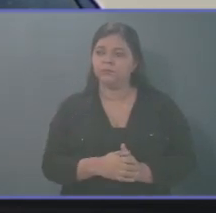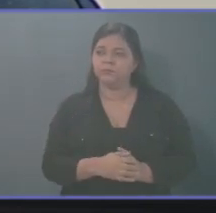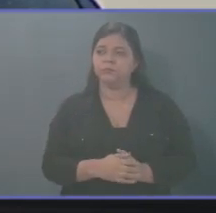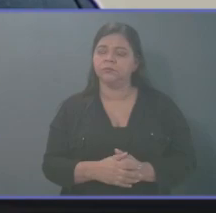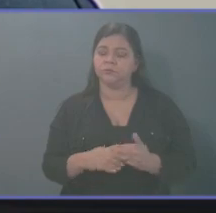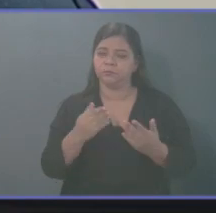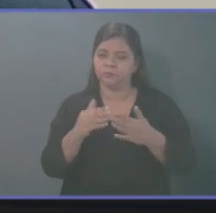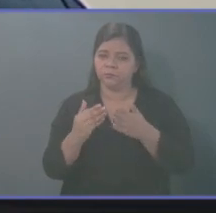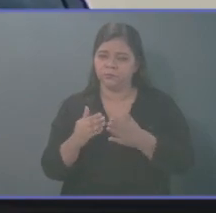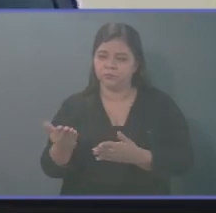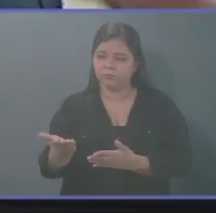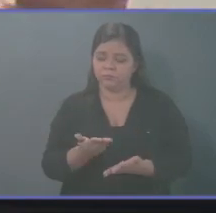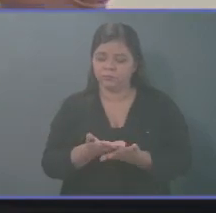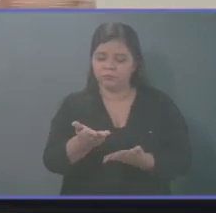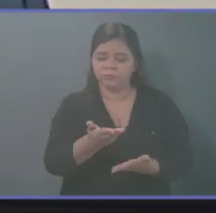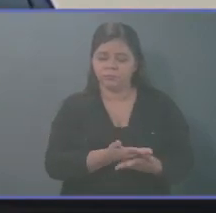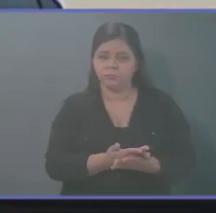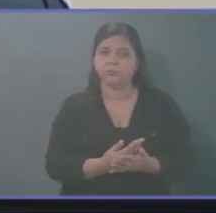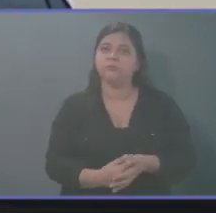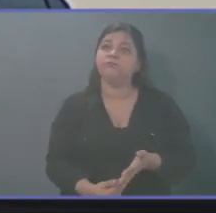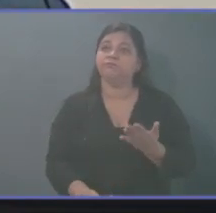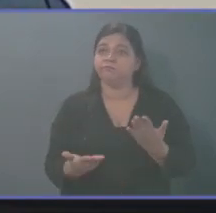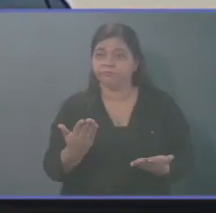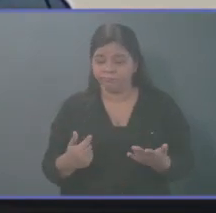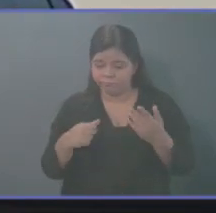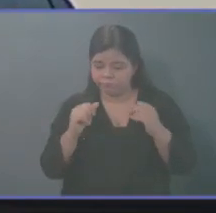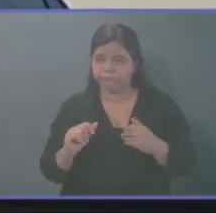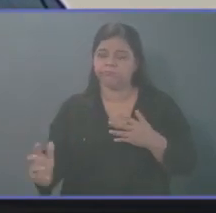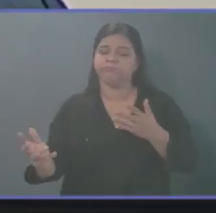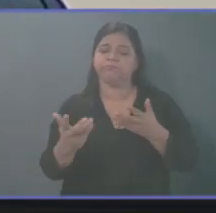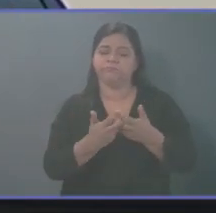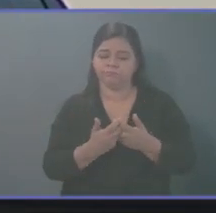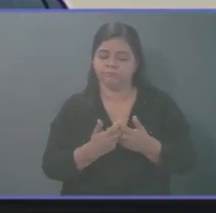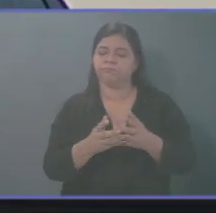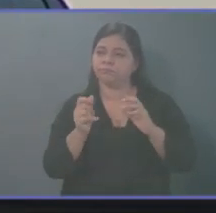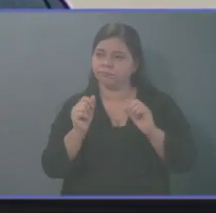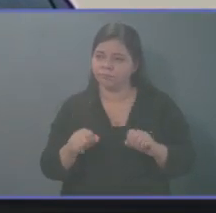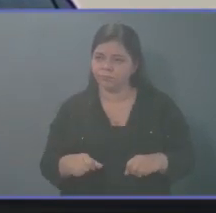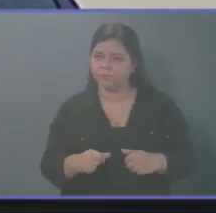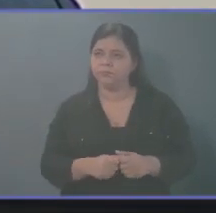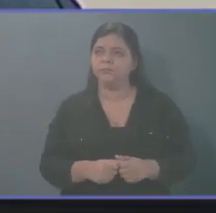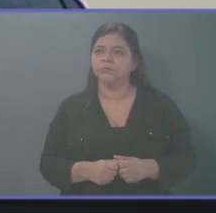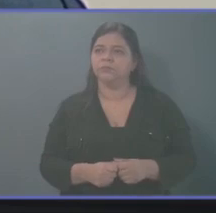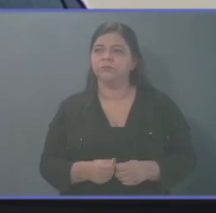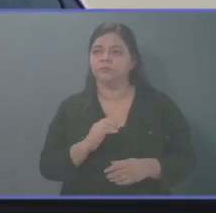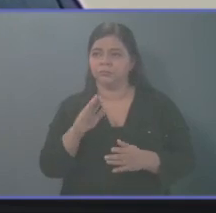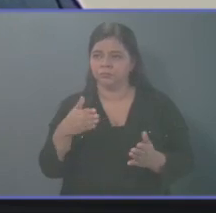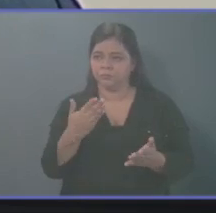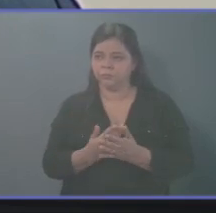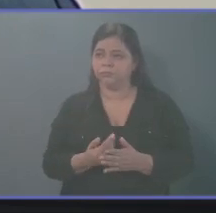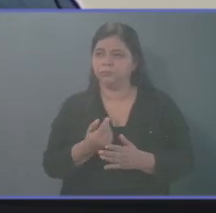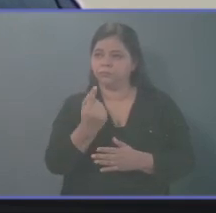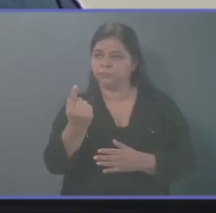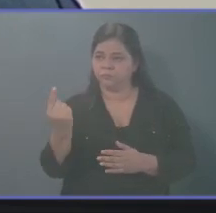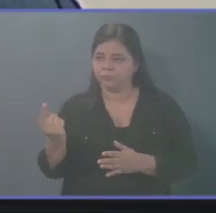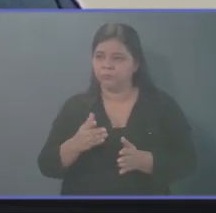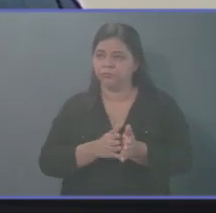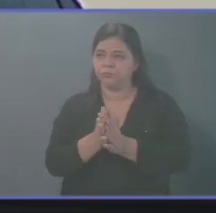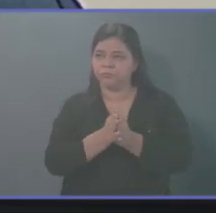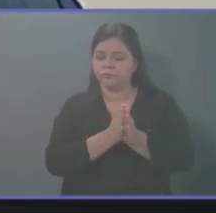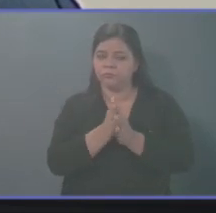varias propuestas que pueden coincidir y que pueden ir al encuentro de la aspiración de la población